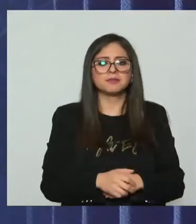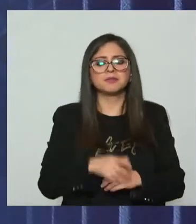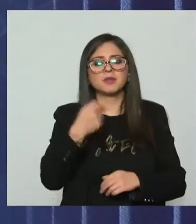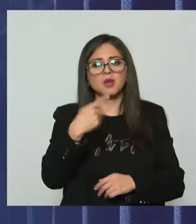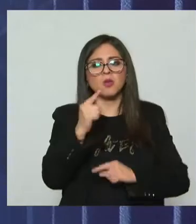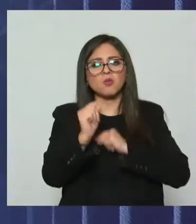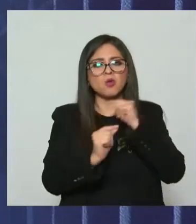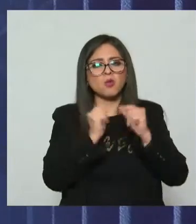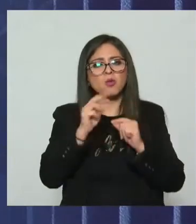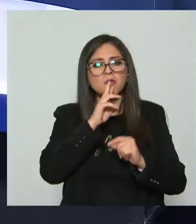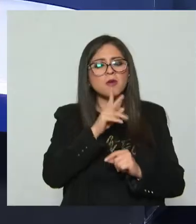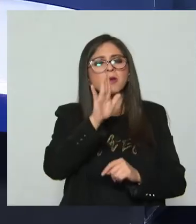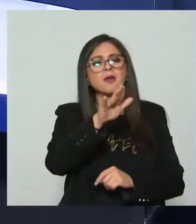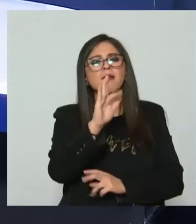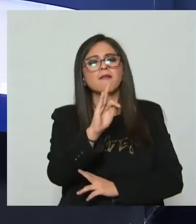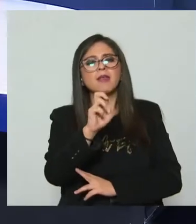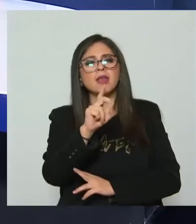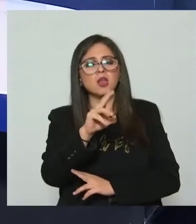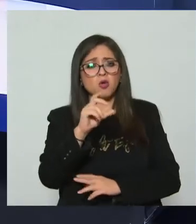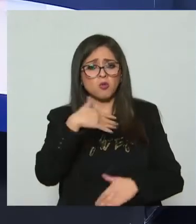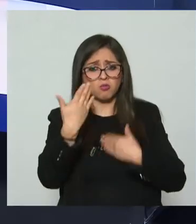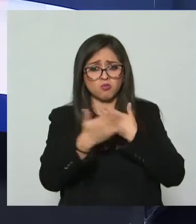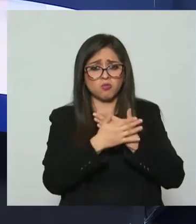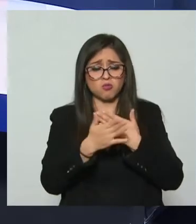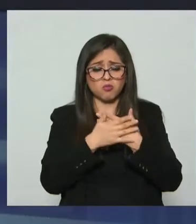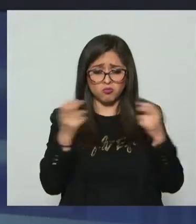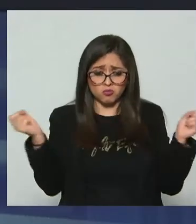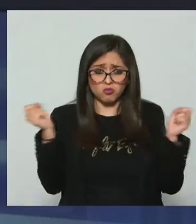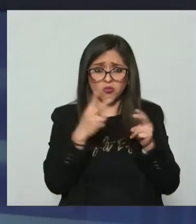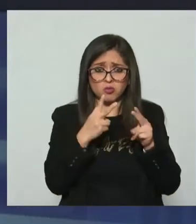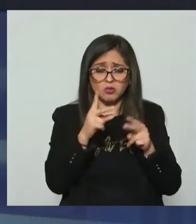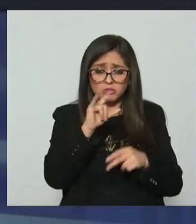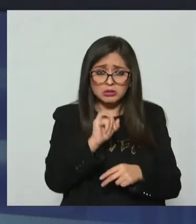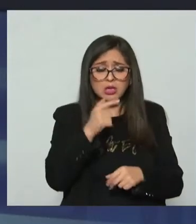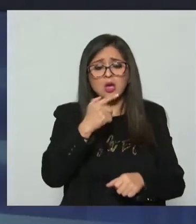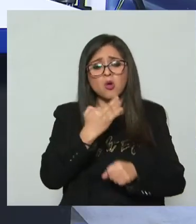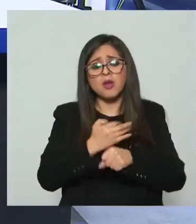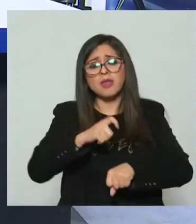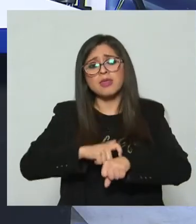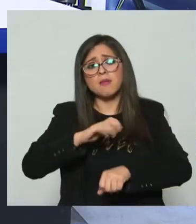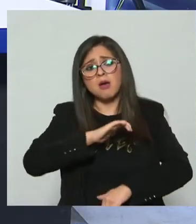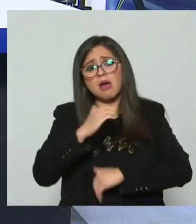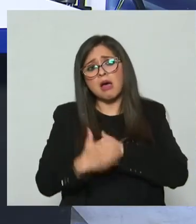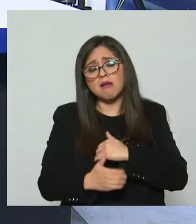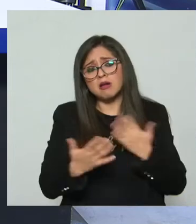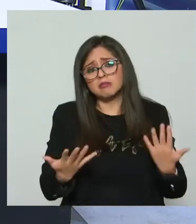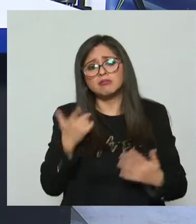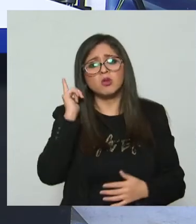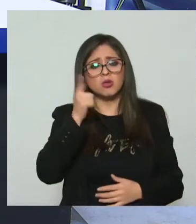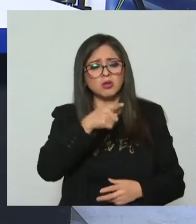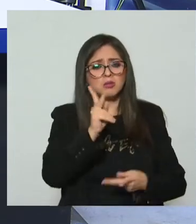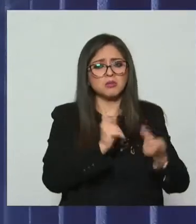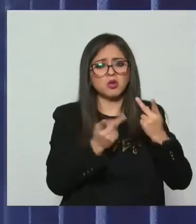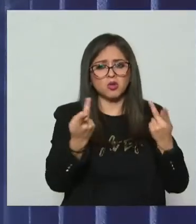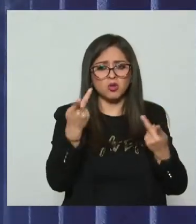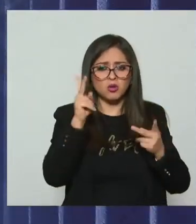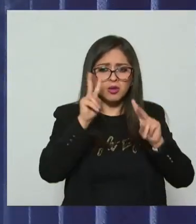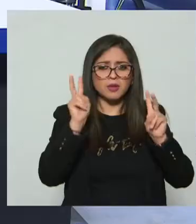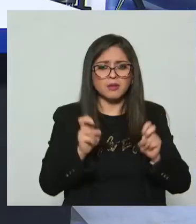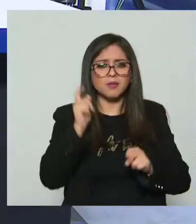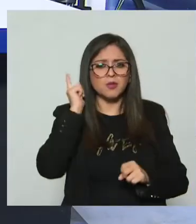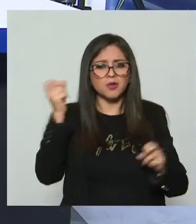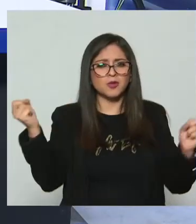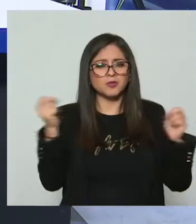a tener esas mejoras. Oye, Federico, te espero pronto en otro programa. Sí. Se nos acabó el tiempo, pero realmente me ha gustado mucho charlar contigo. Te espero